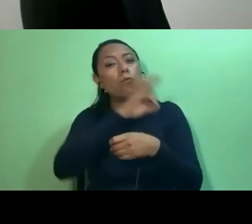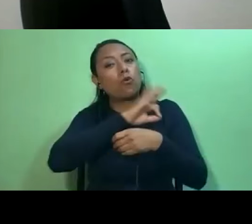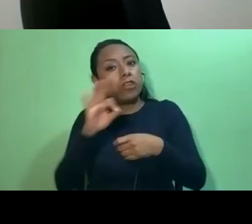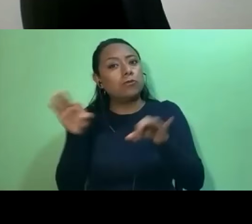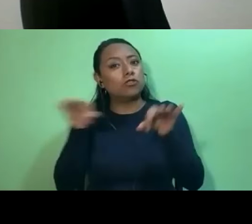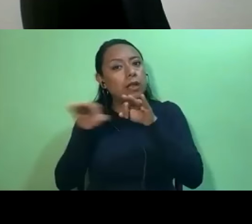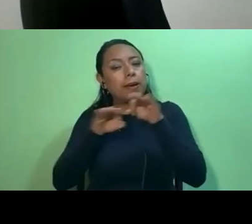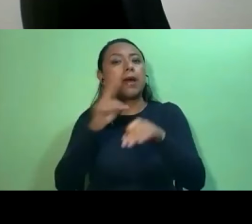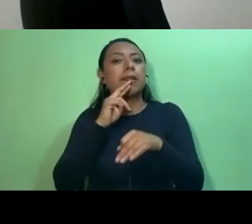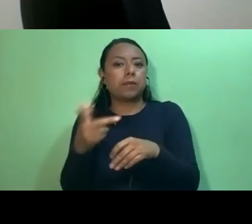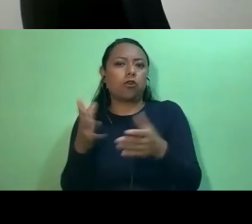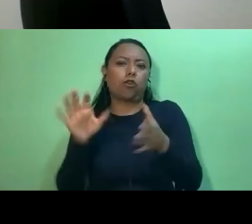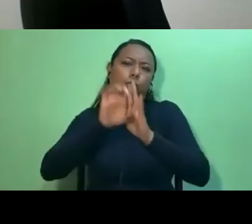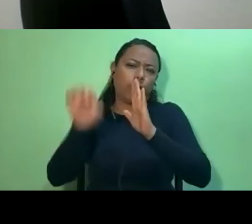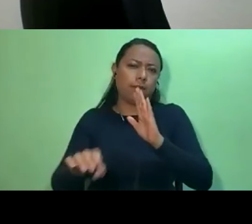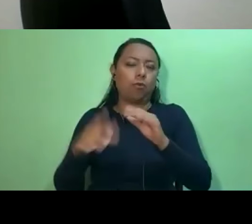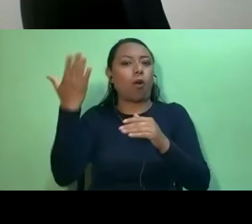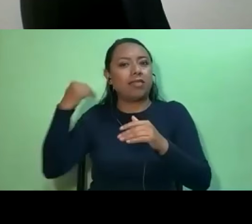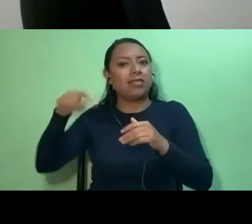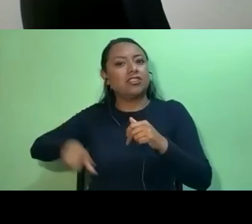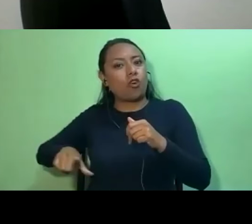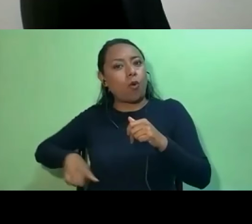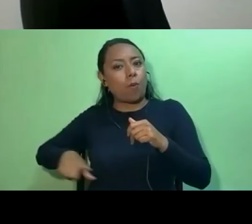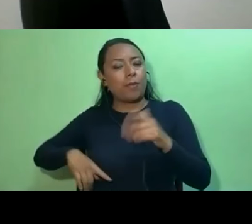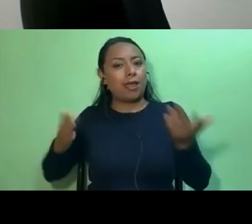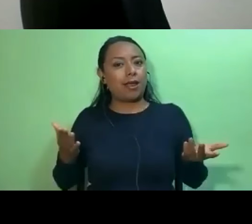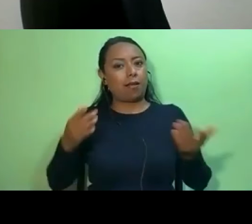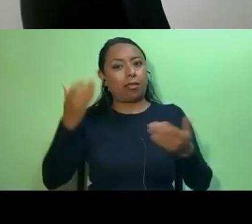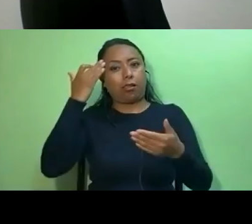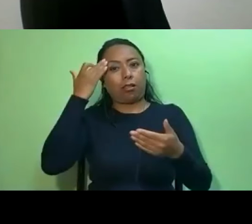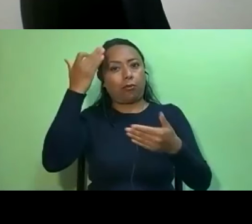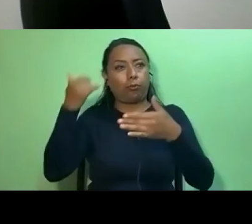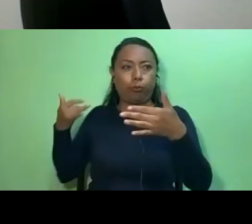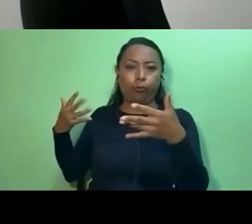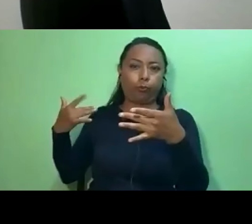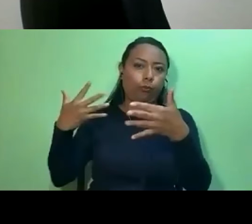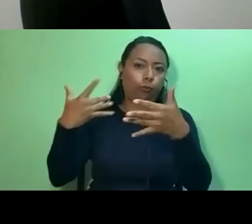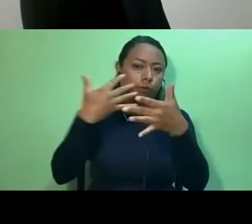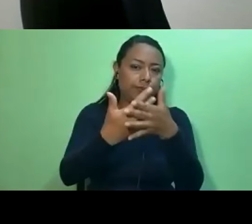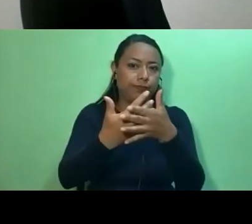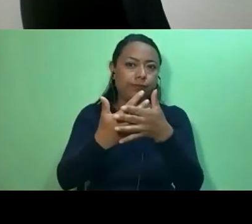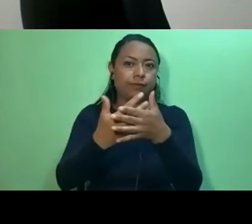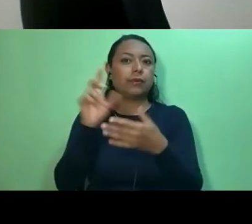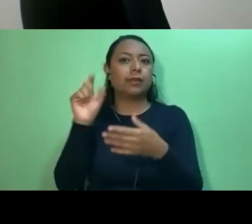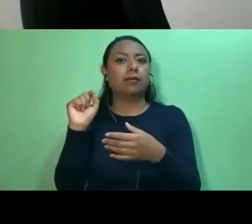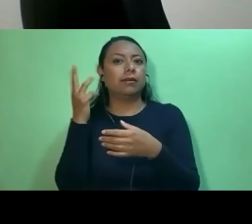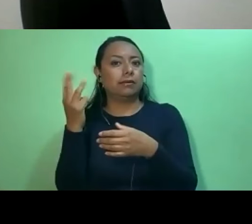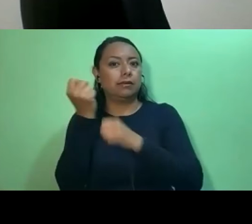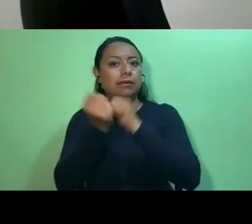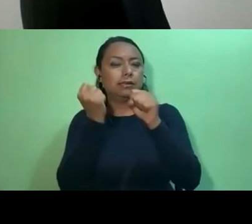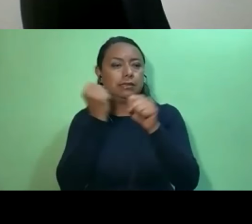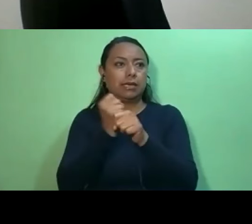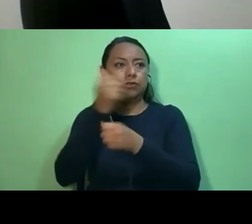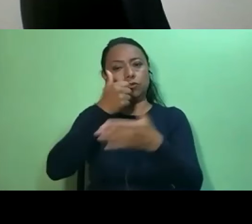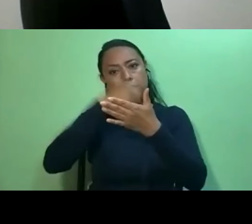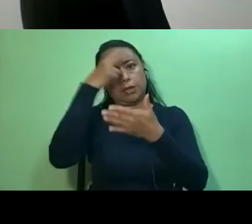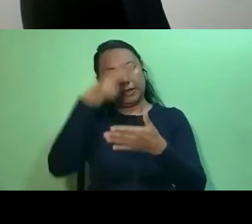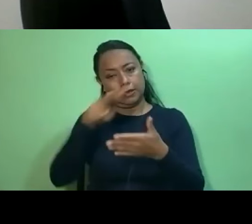un gobierno distinto al que teníamos desde hace prácticamente 23 años en la capital, y que ahora, bueno,